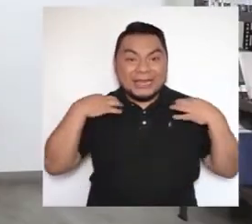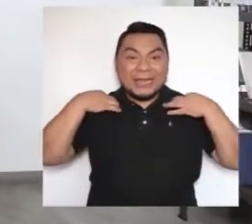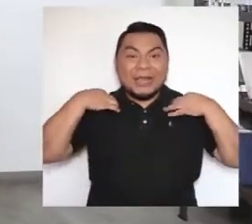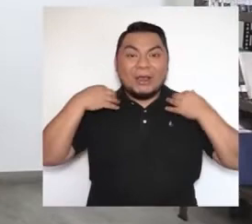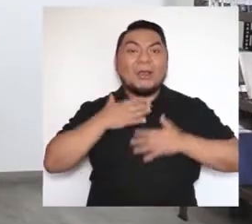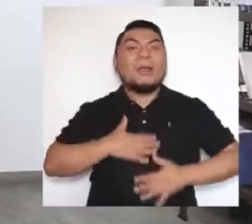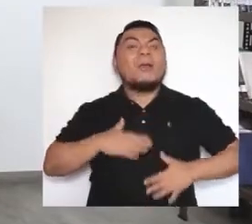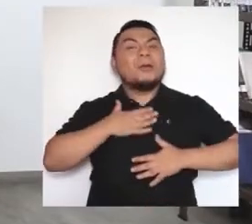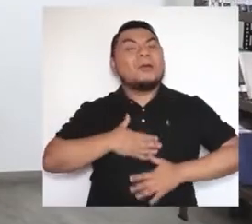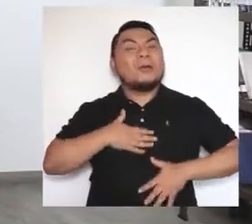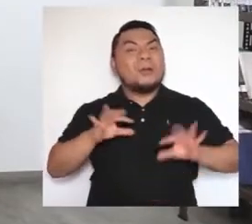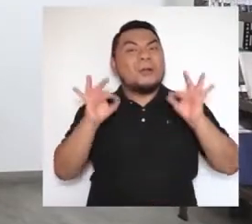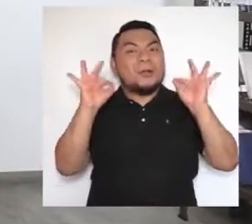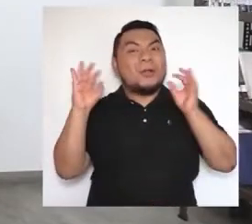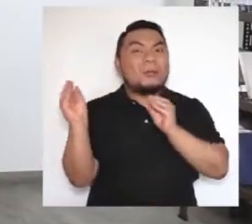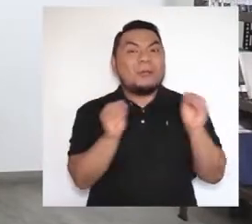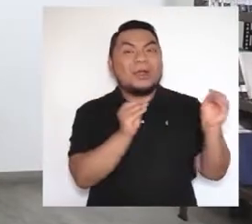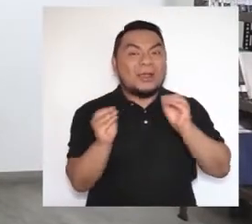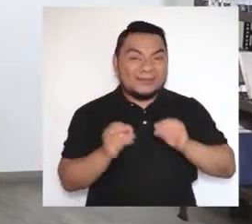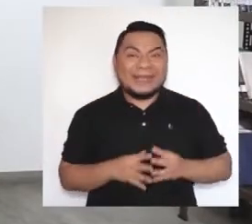Tengo ropa cómoda para moverme.